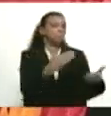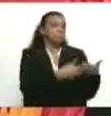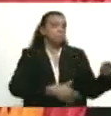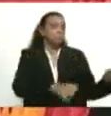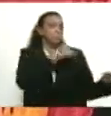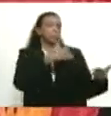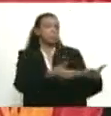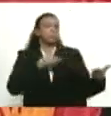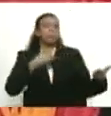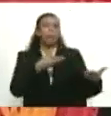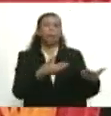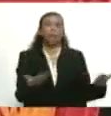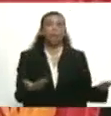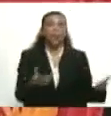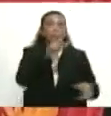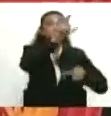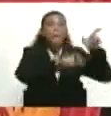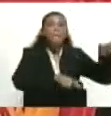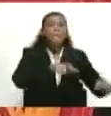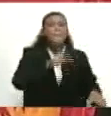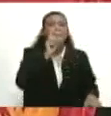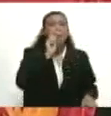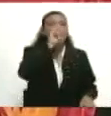Ayer, un sujeto de esos